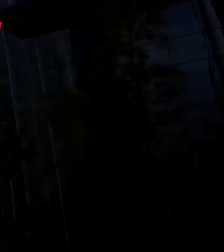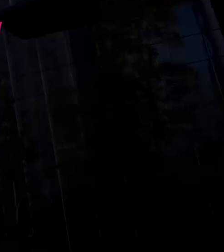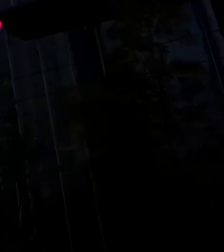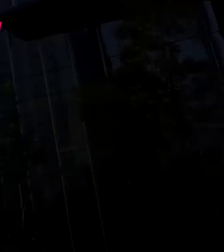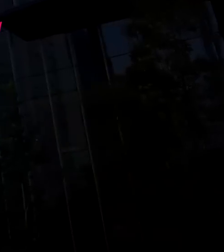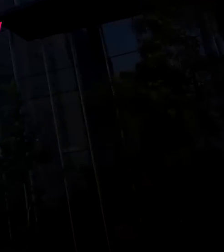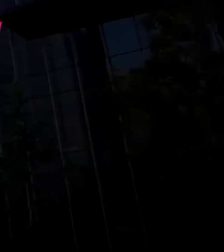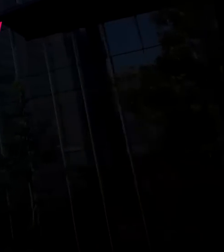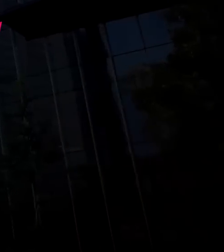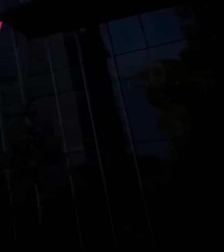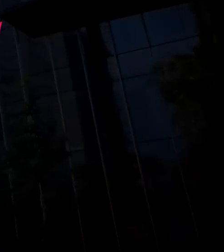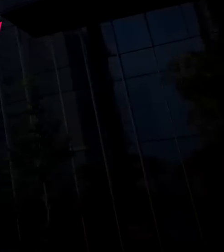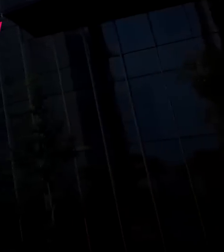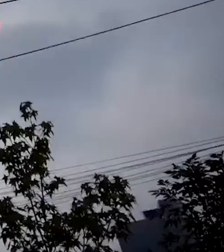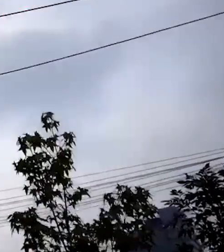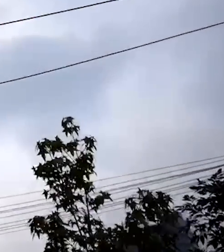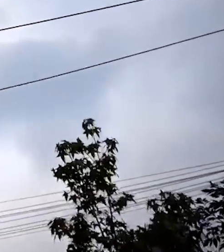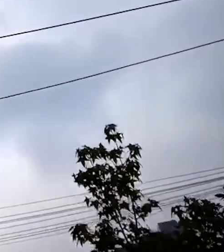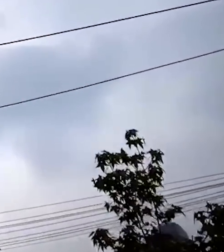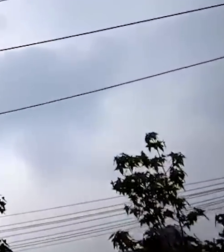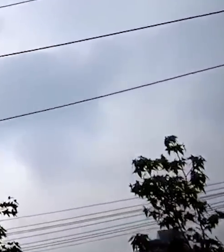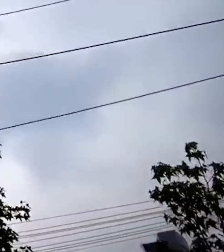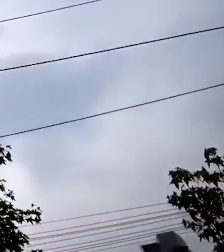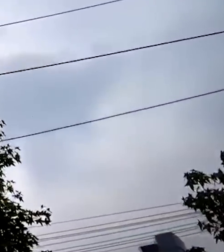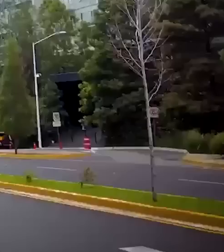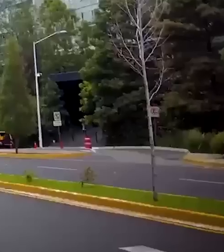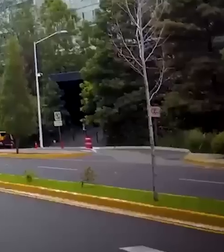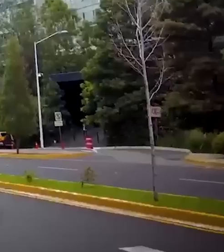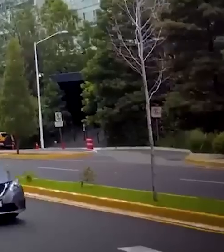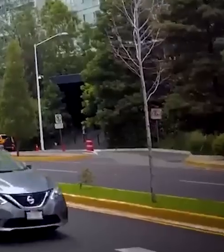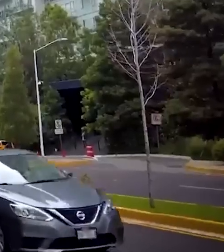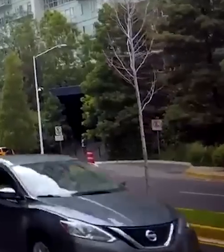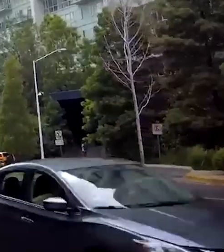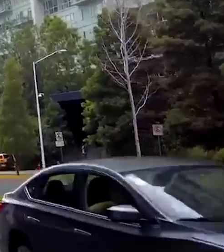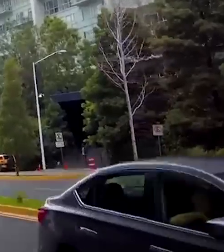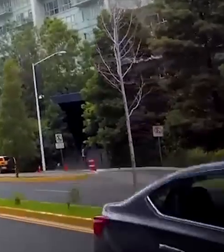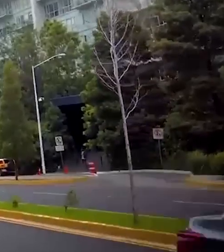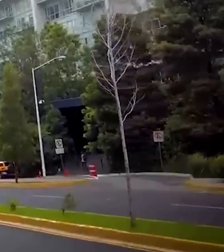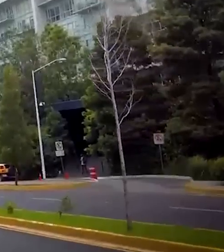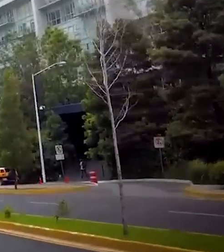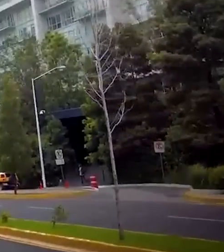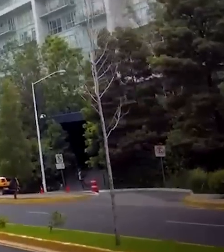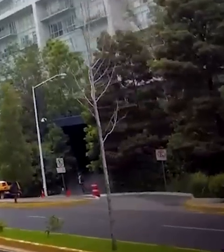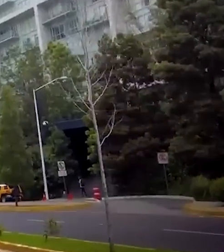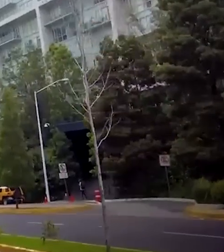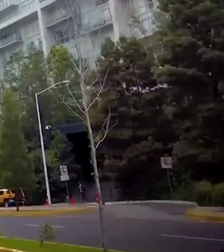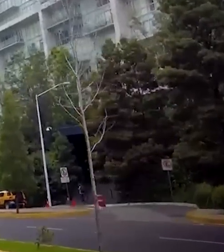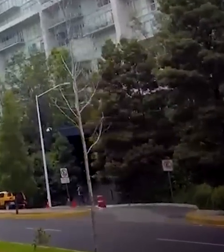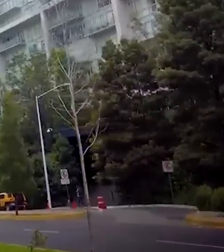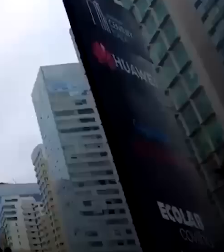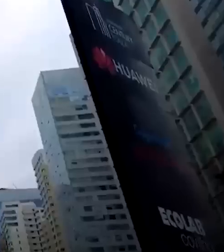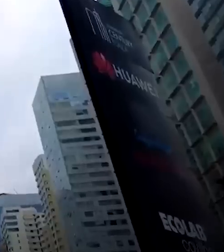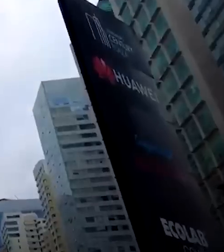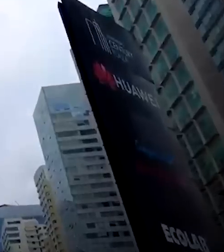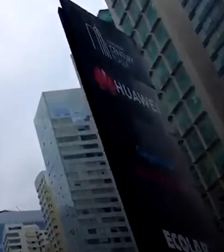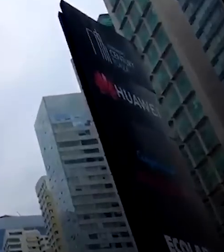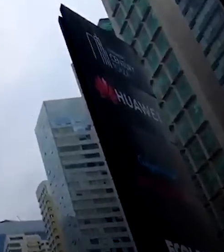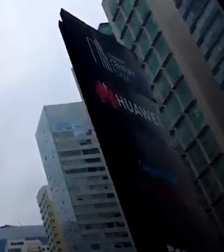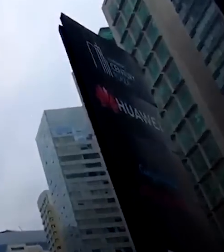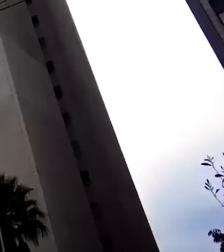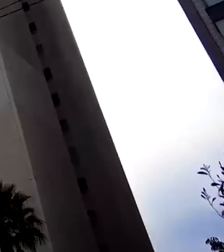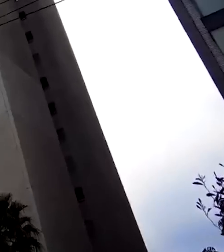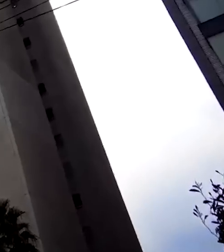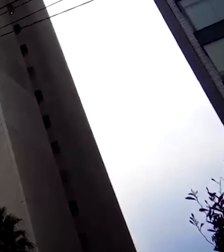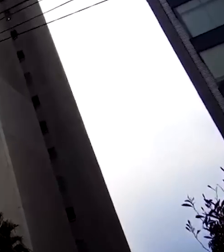la creación del desarrollo de Santa Fe, habría recibido departamentos de los desarrolladores inmobiliarios a los que les otorgó